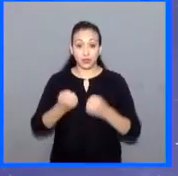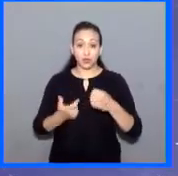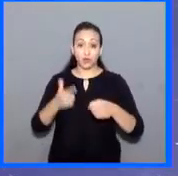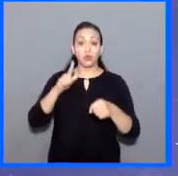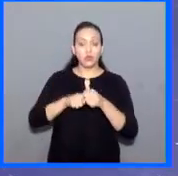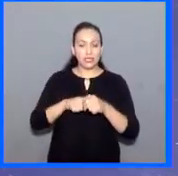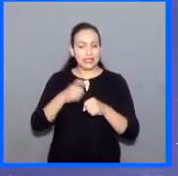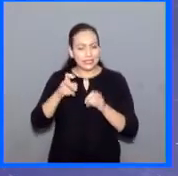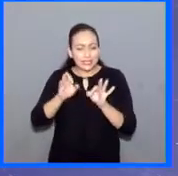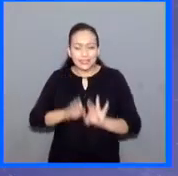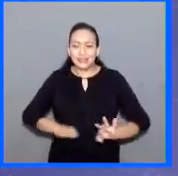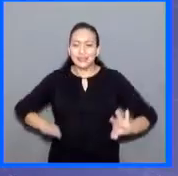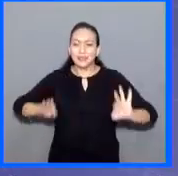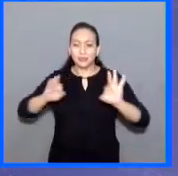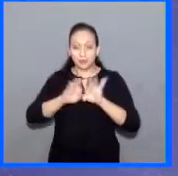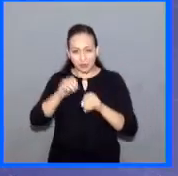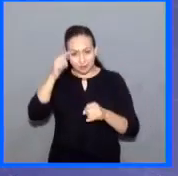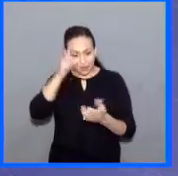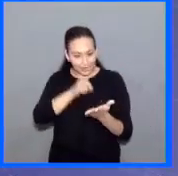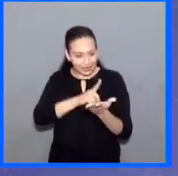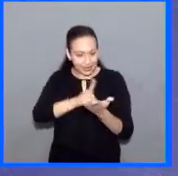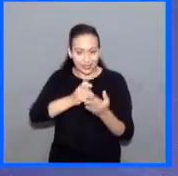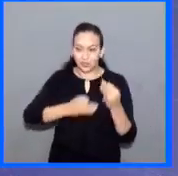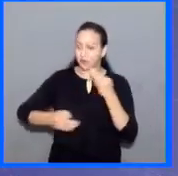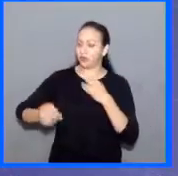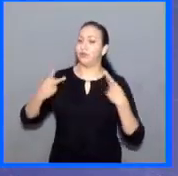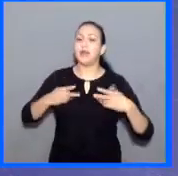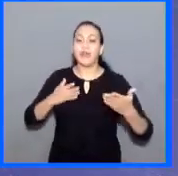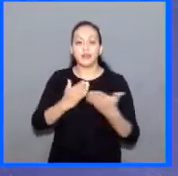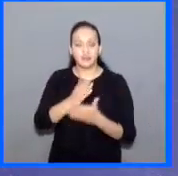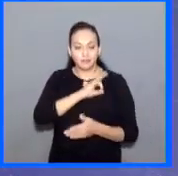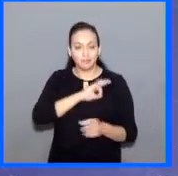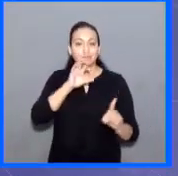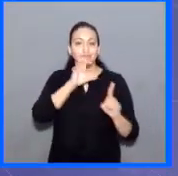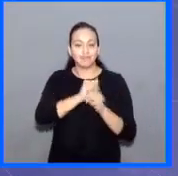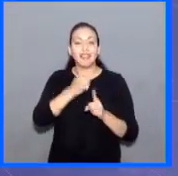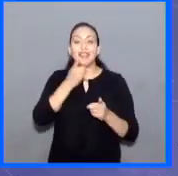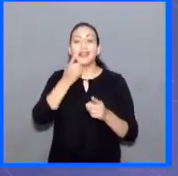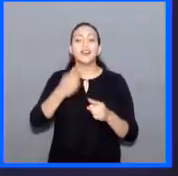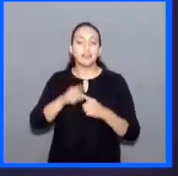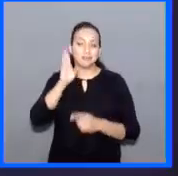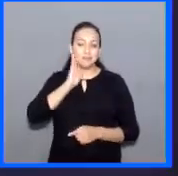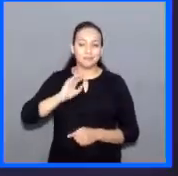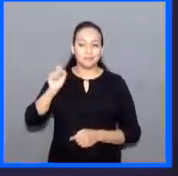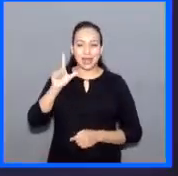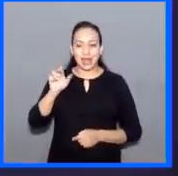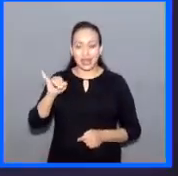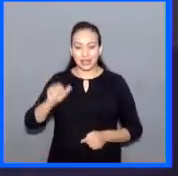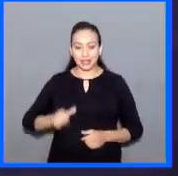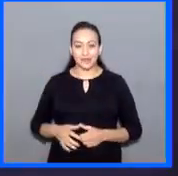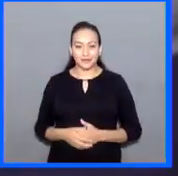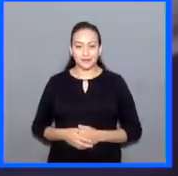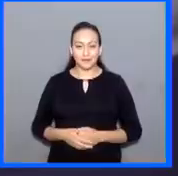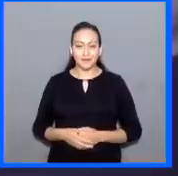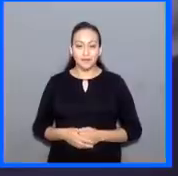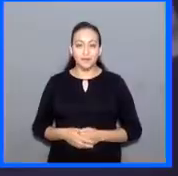el ejercicio de derechos de todas las personas, asegura la ministra Lenia Batres.